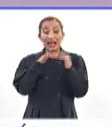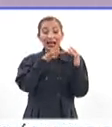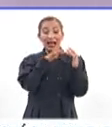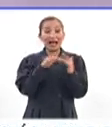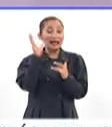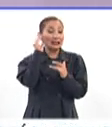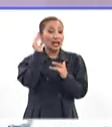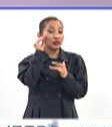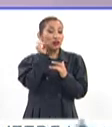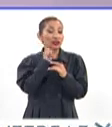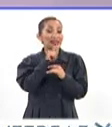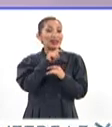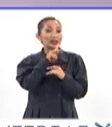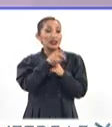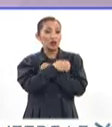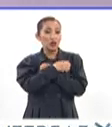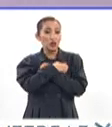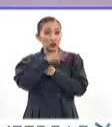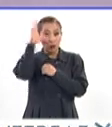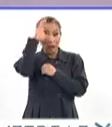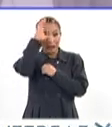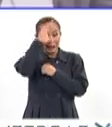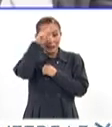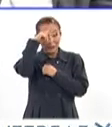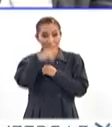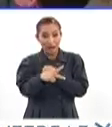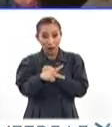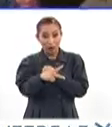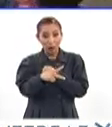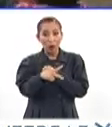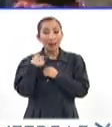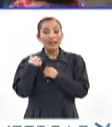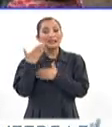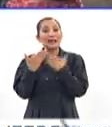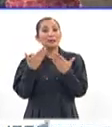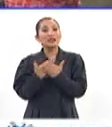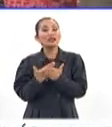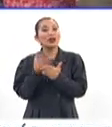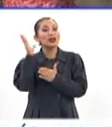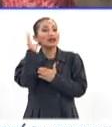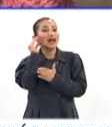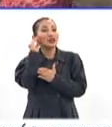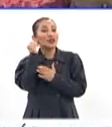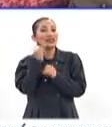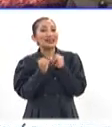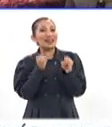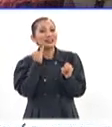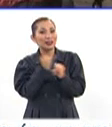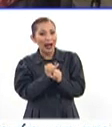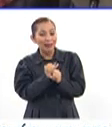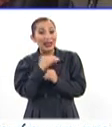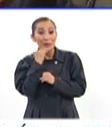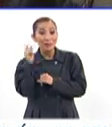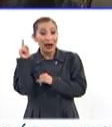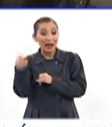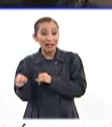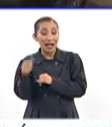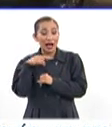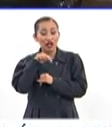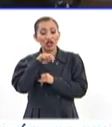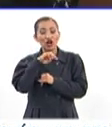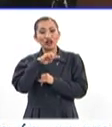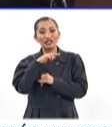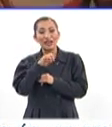de radiodifusoras y televisoras educativas y culturales de México y el Servicio de Radiodifusión Internacional de Alemania, la Deutsche